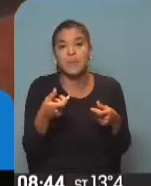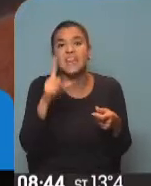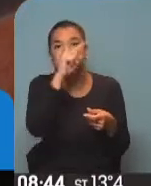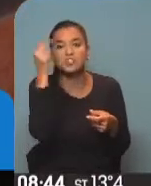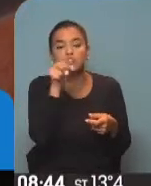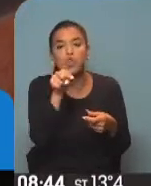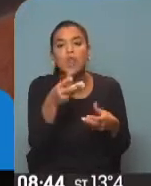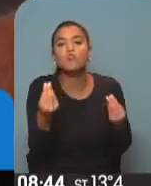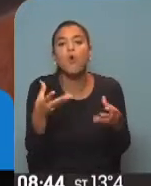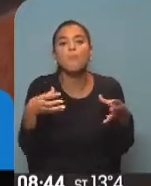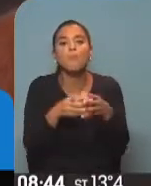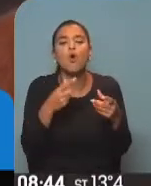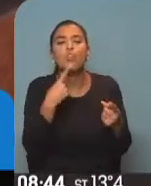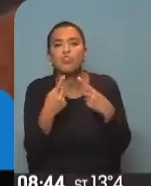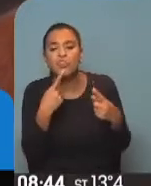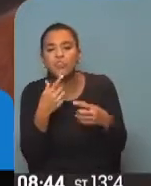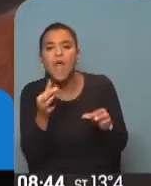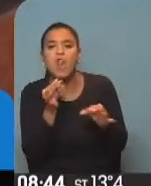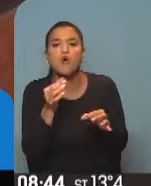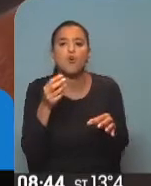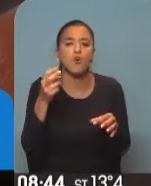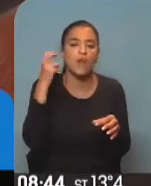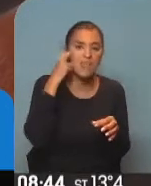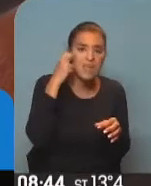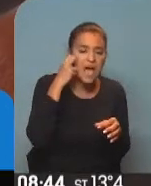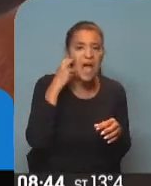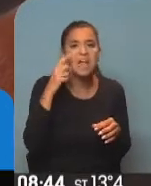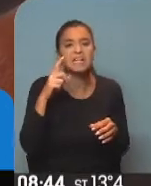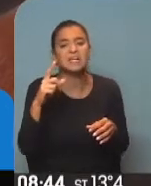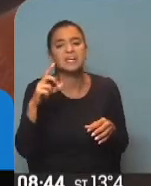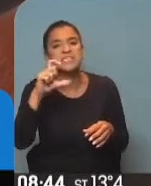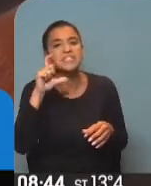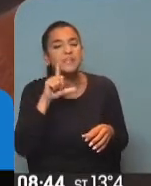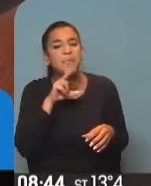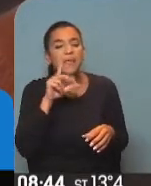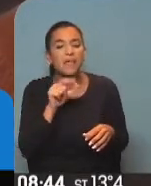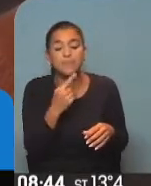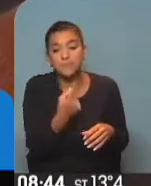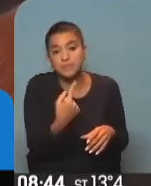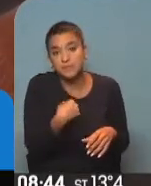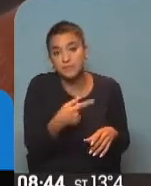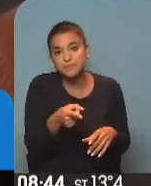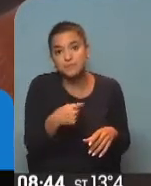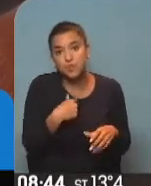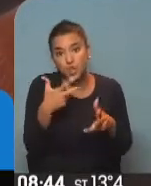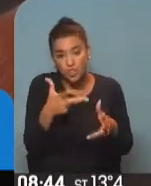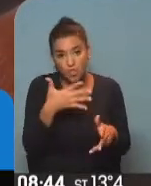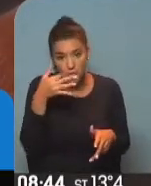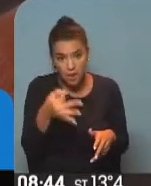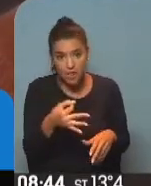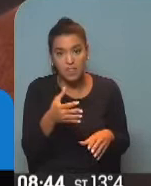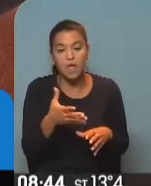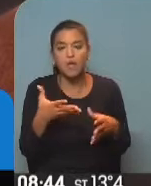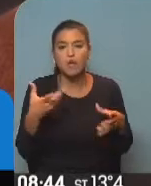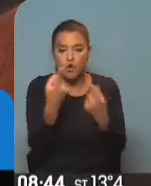por está en el centro cómo está el diálogo con los radicales con la coalición cívica bueno yo te diría que sigue siendo muchísimo más aquello que nos une